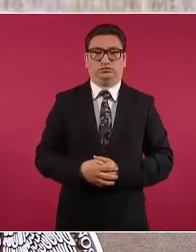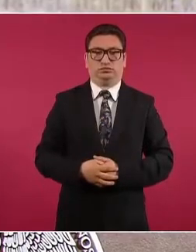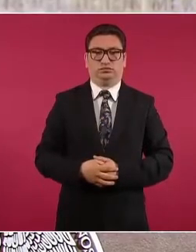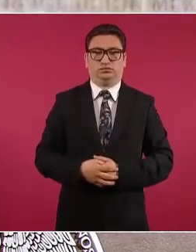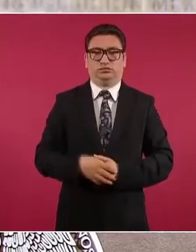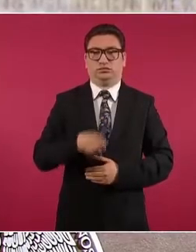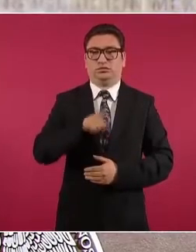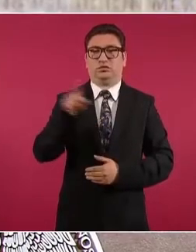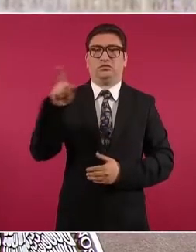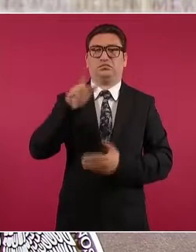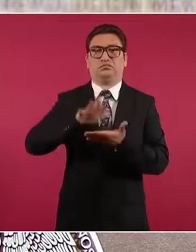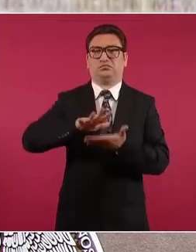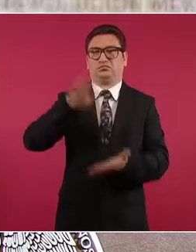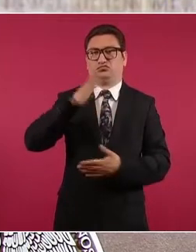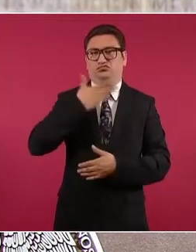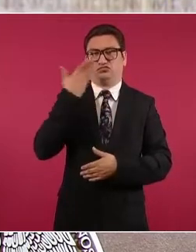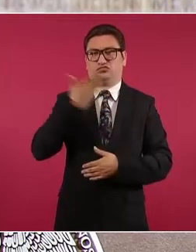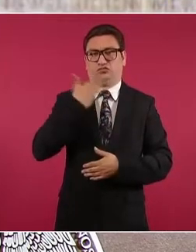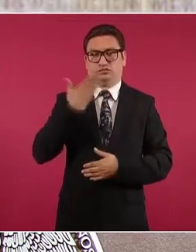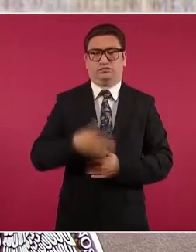la mayoría.